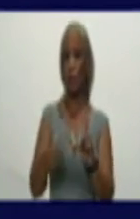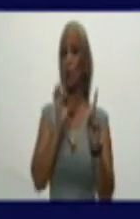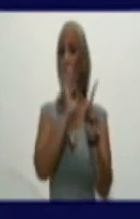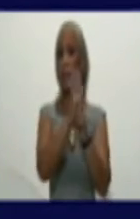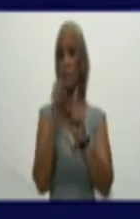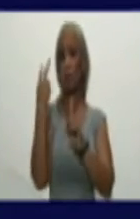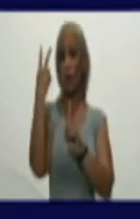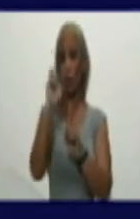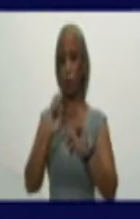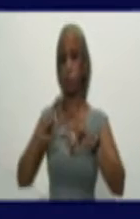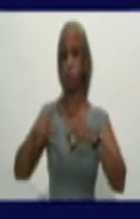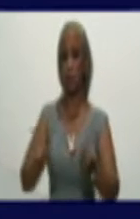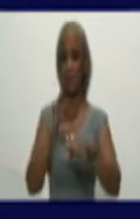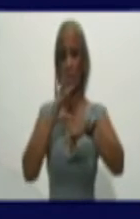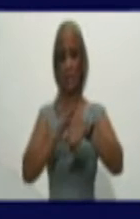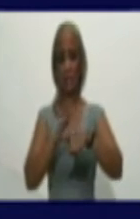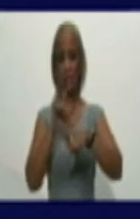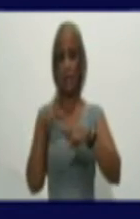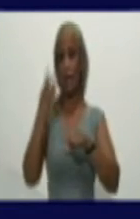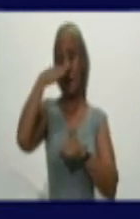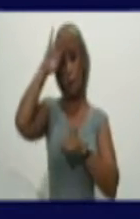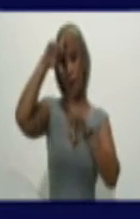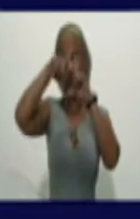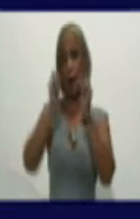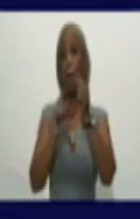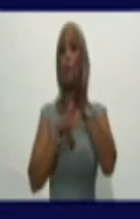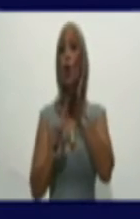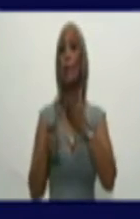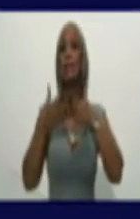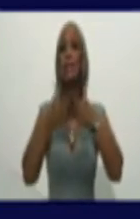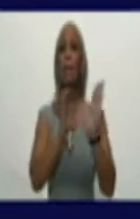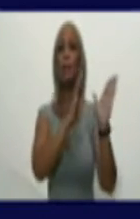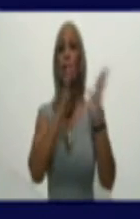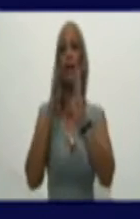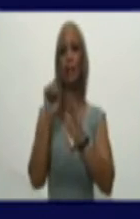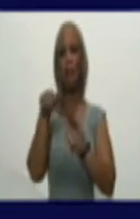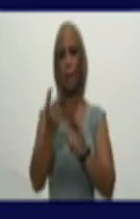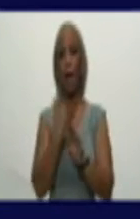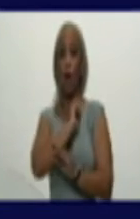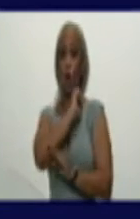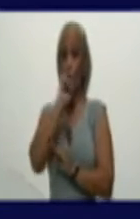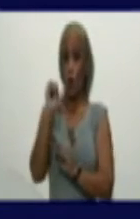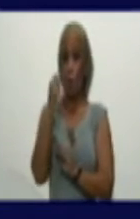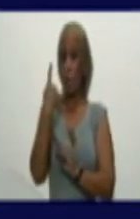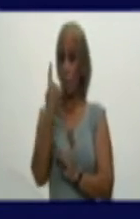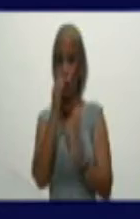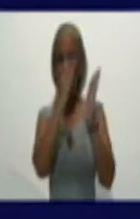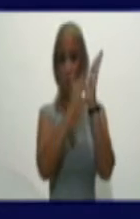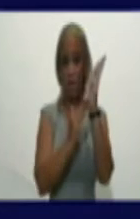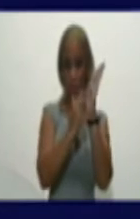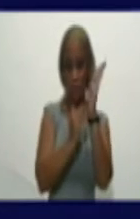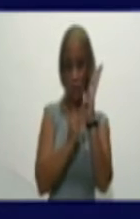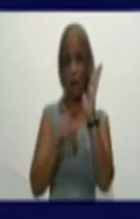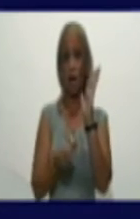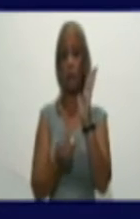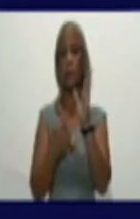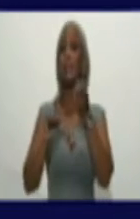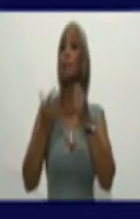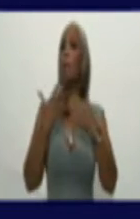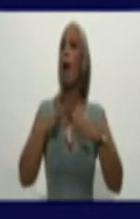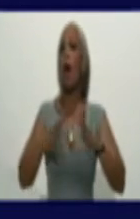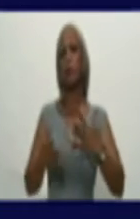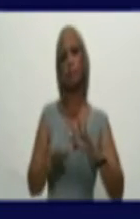rebrote en el país, la provincia en su primera etapa logró los primeros meses cierta contención, cierto control de la enfermedad y